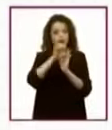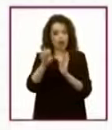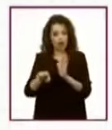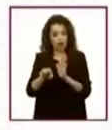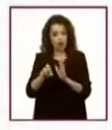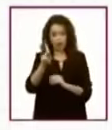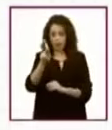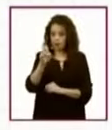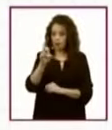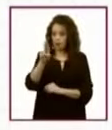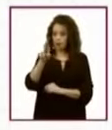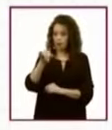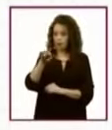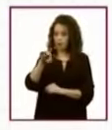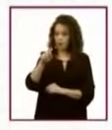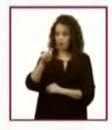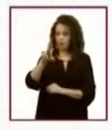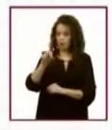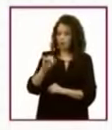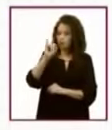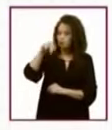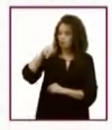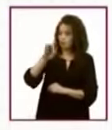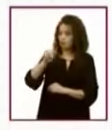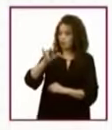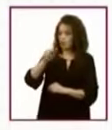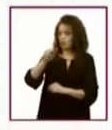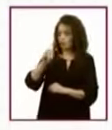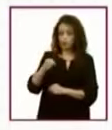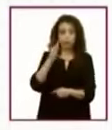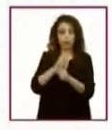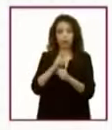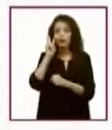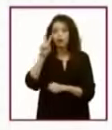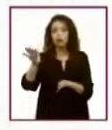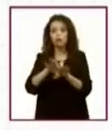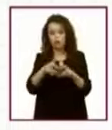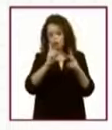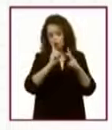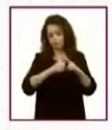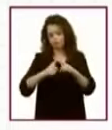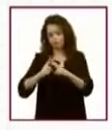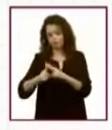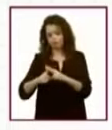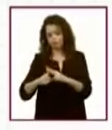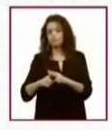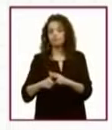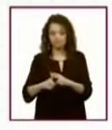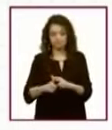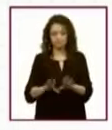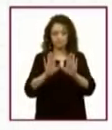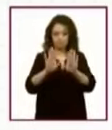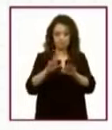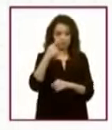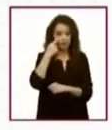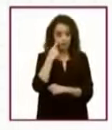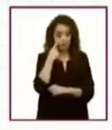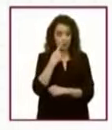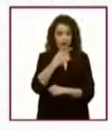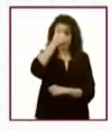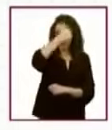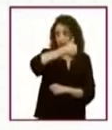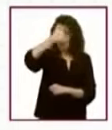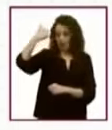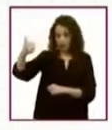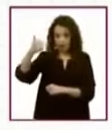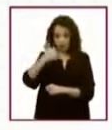nuevo reto. ¿Cómo calculamos el perímetro de una figura así? Para empezar, si cada lado del triángulo original